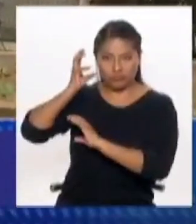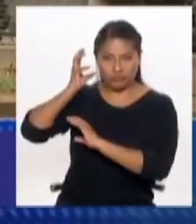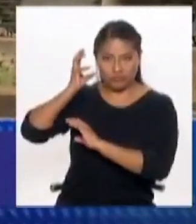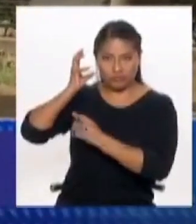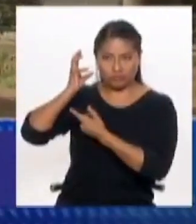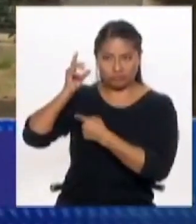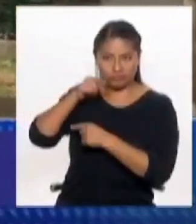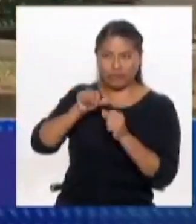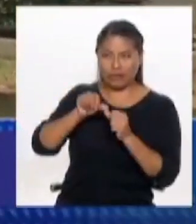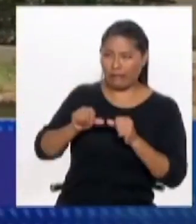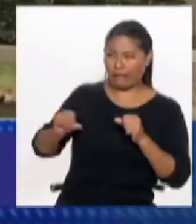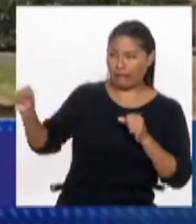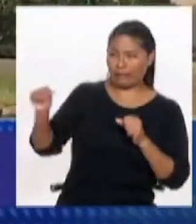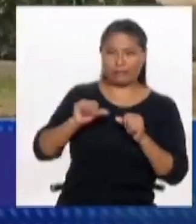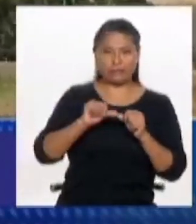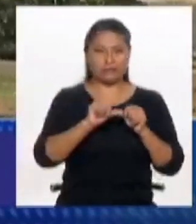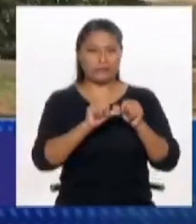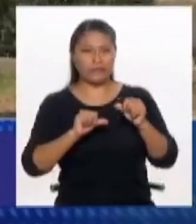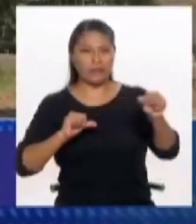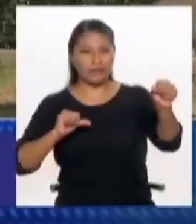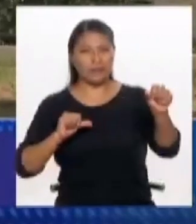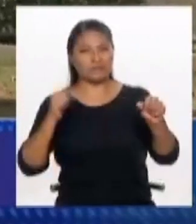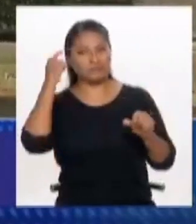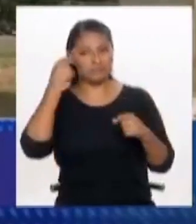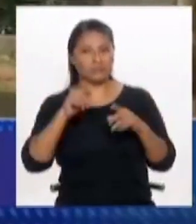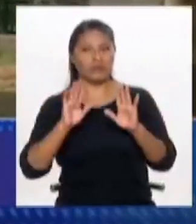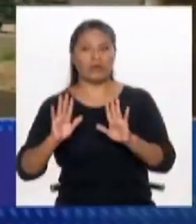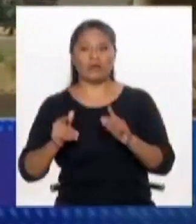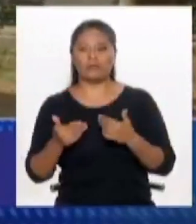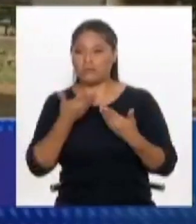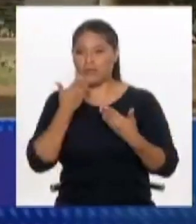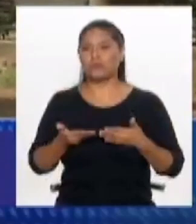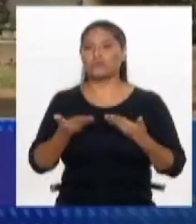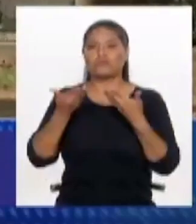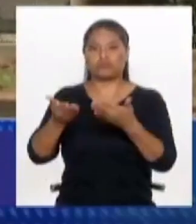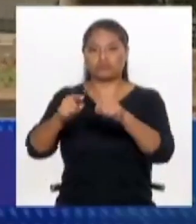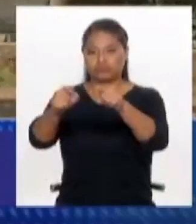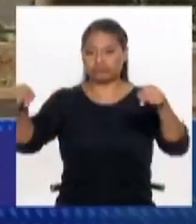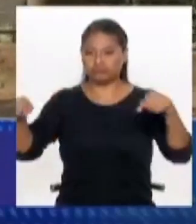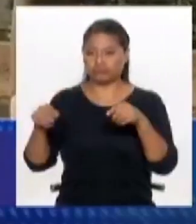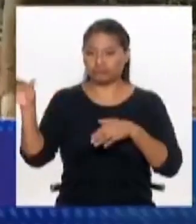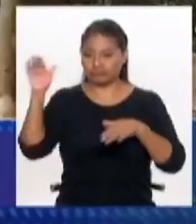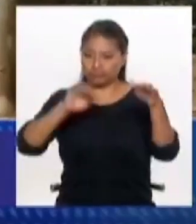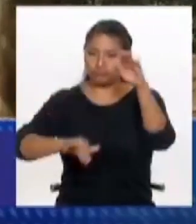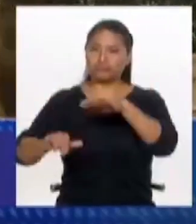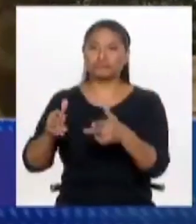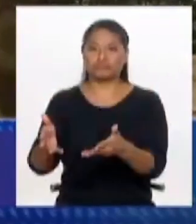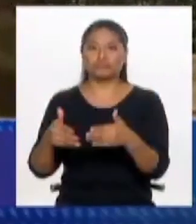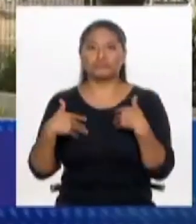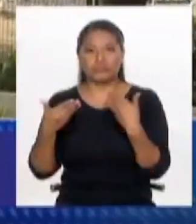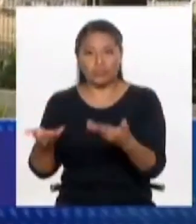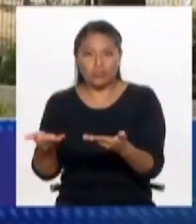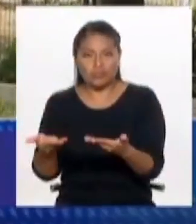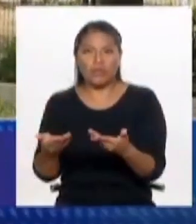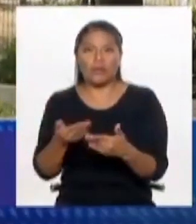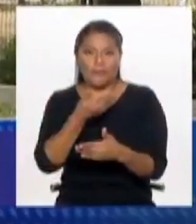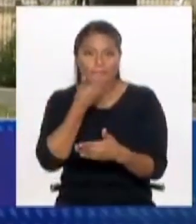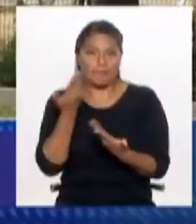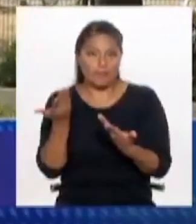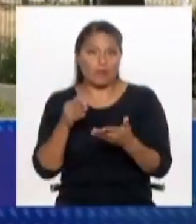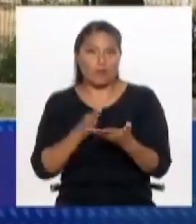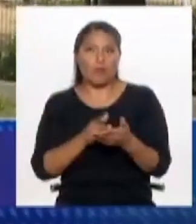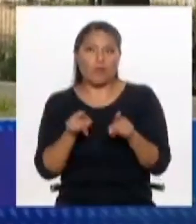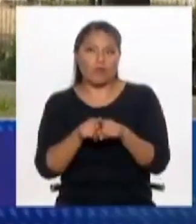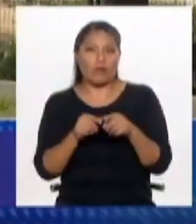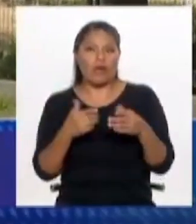¿Por qué tenemos que segregar la ciudad y decir no, si tú eres San Juan de Lurigancho te hago una playa para ti para que no vengas a Miraflores a molestarme a Una de mentira. Claro, y te hago una